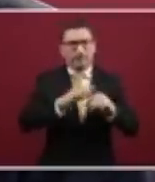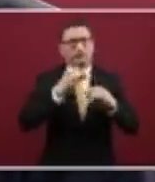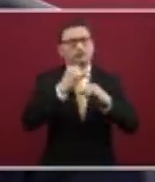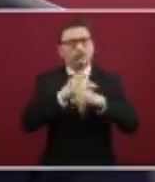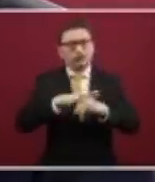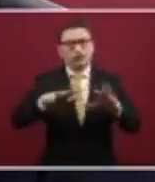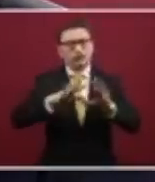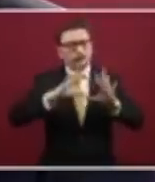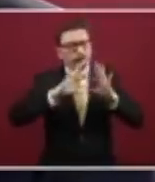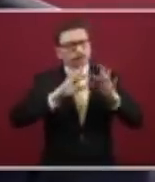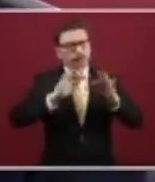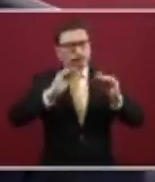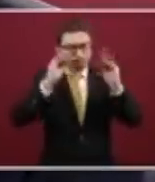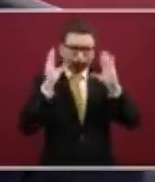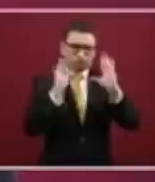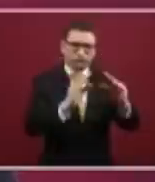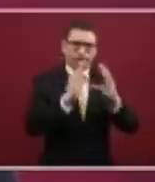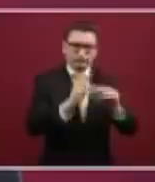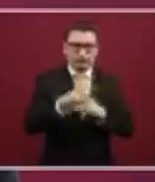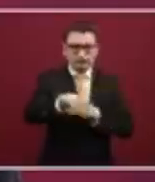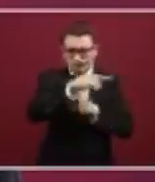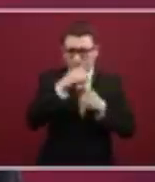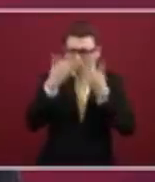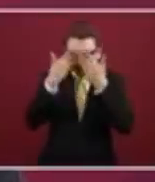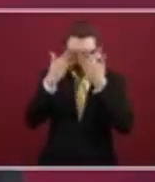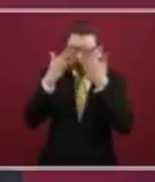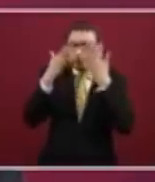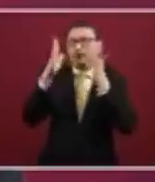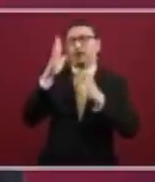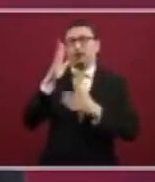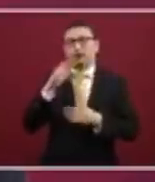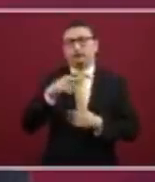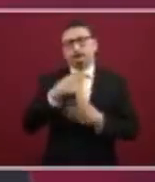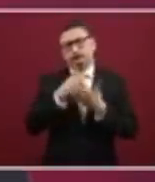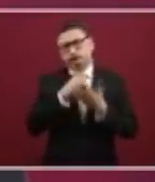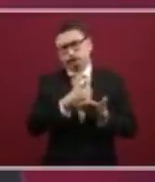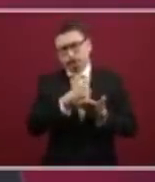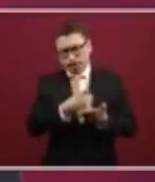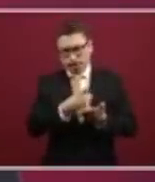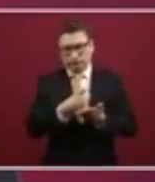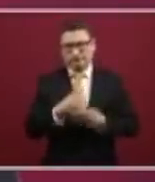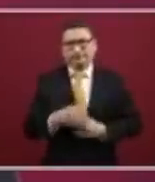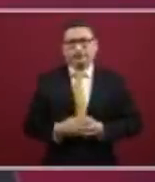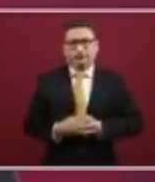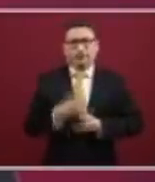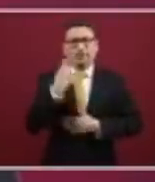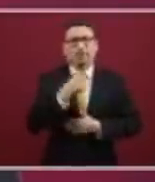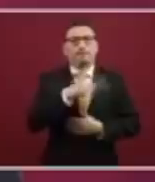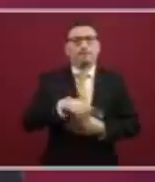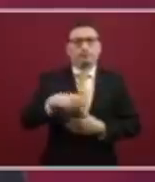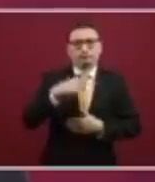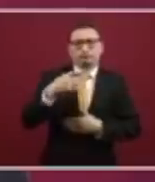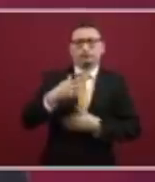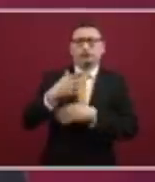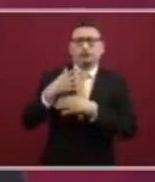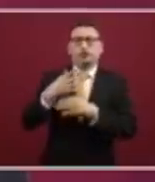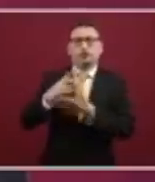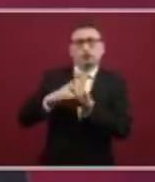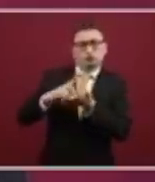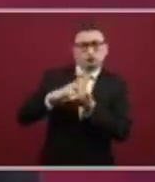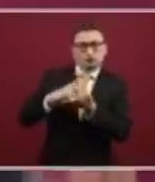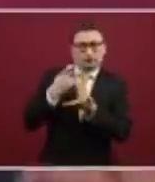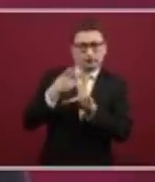esto va a crear ya mecanismos de defensa